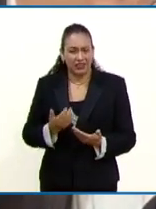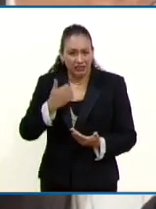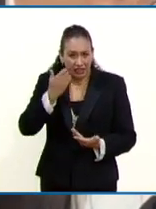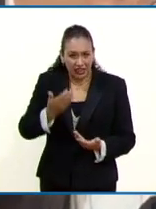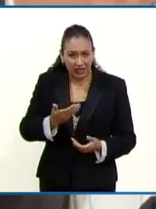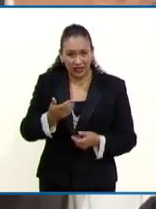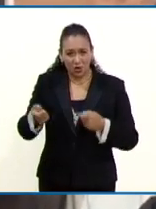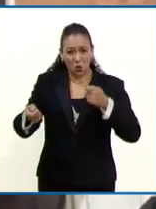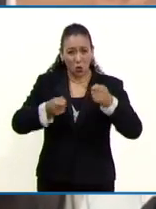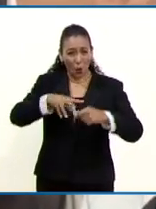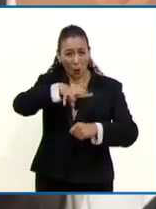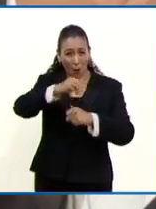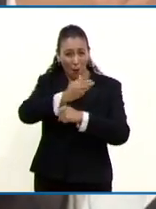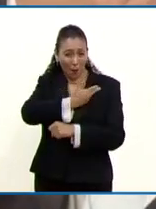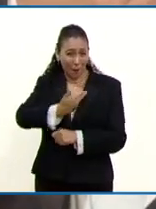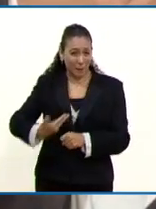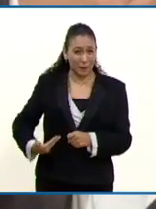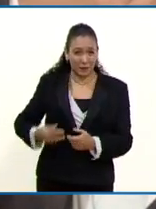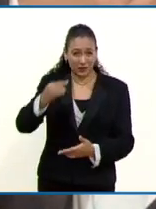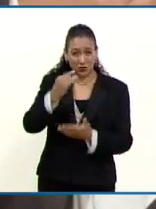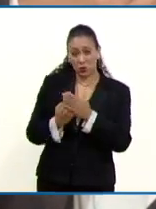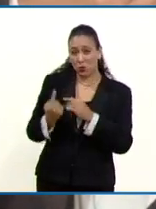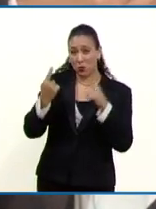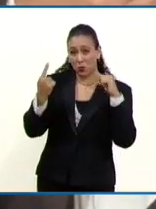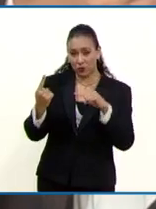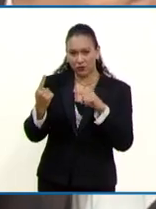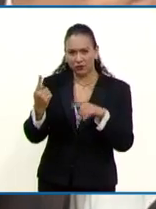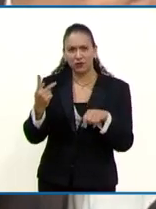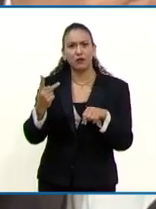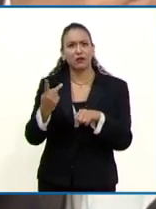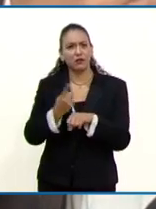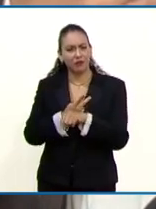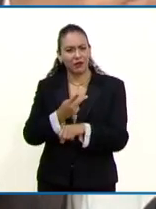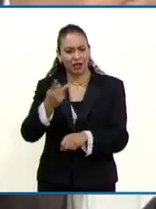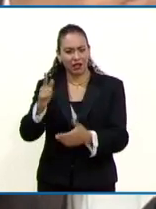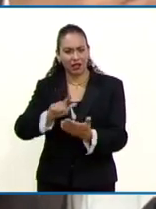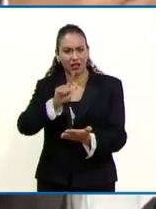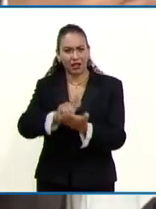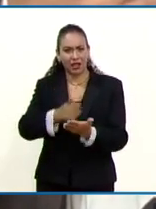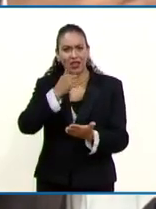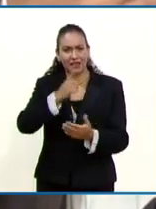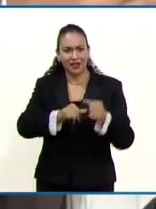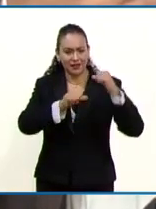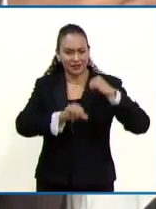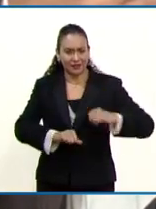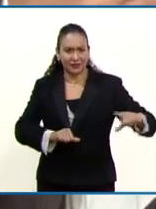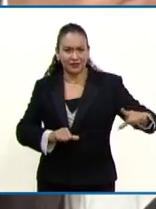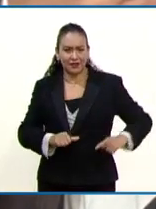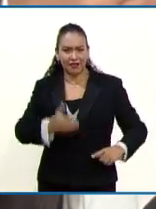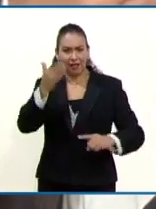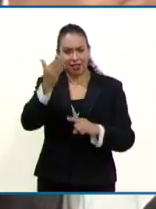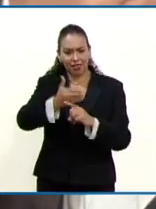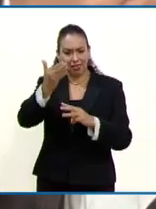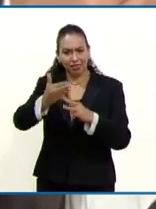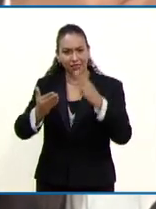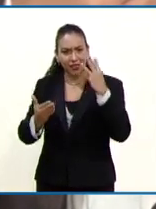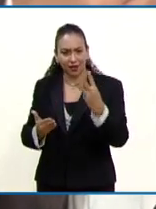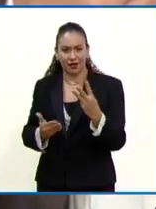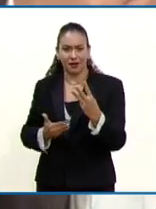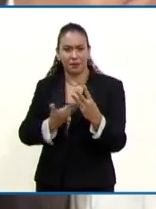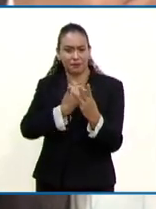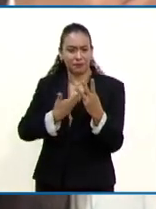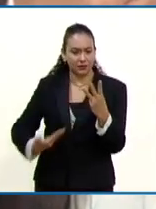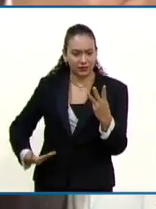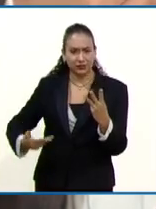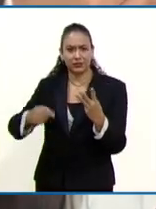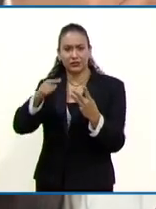persona no solo es una afrenta directa a la independencia judicial, sino también un golpe mortal a la